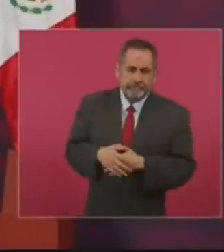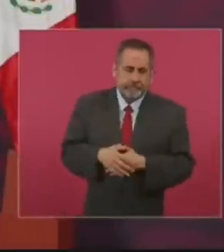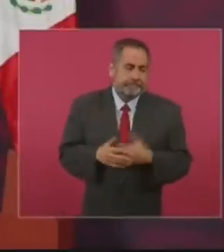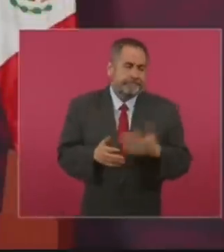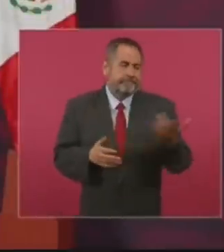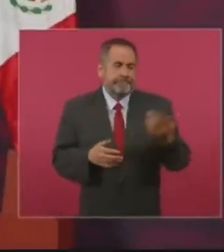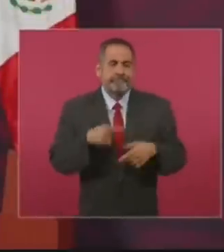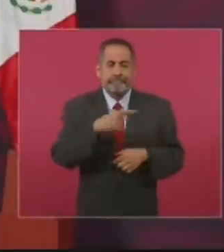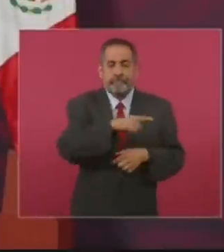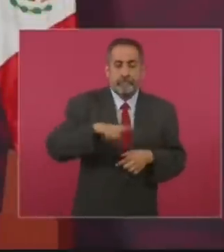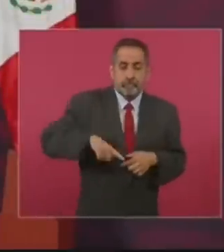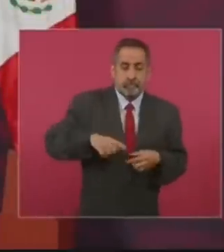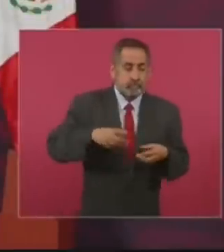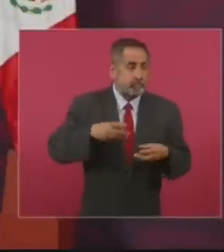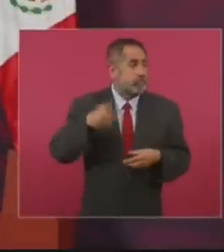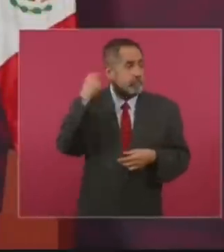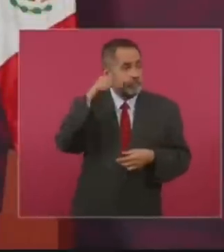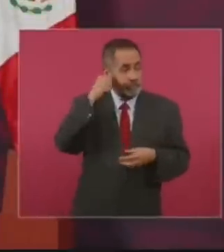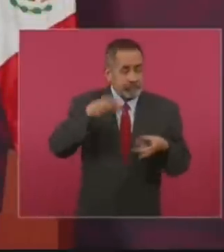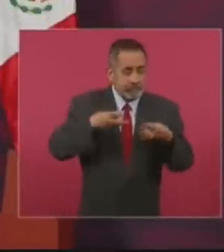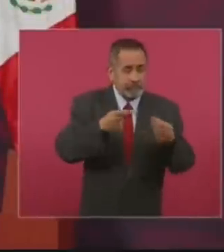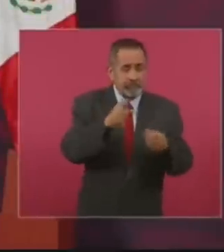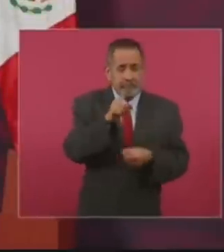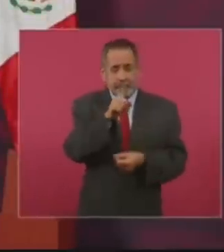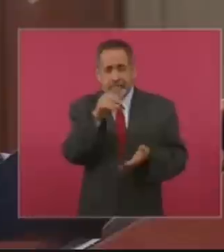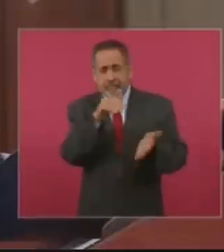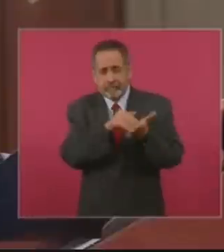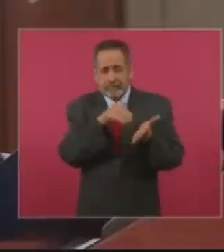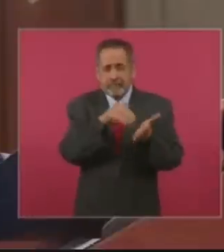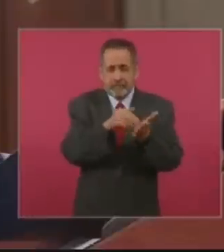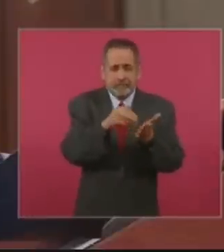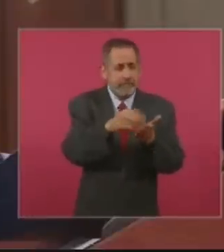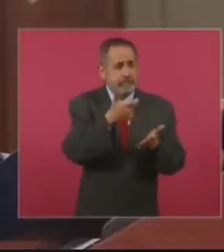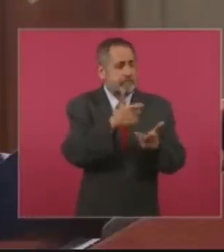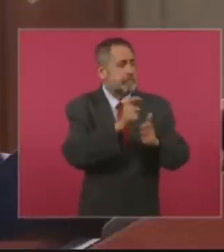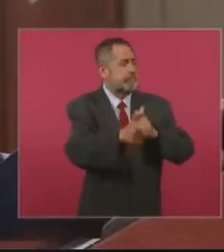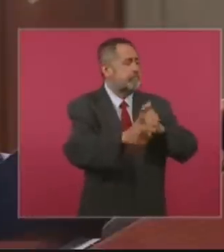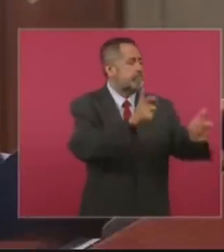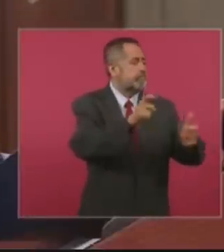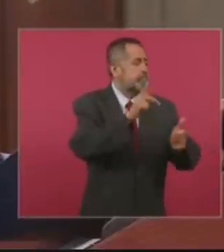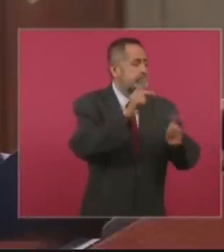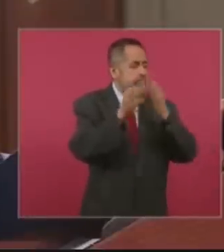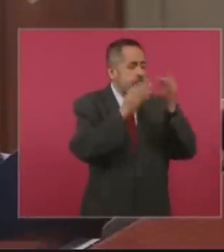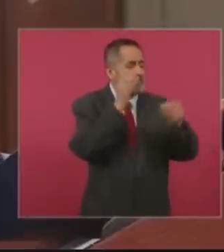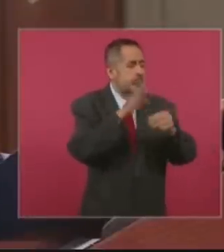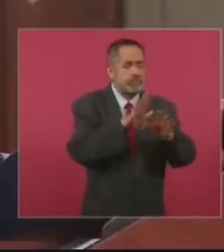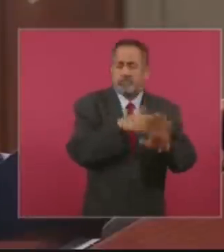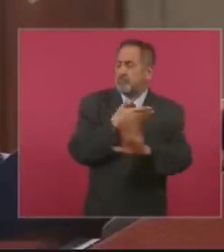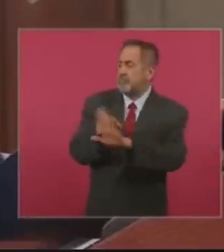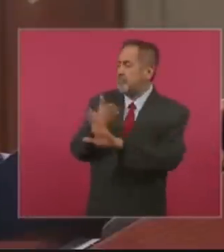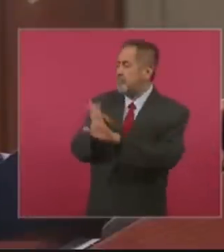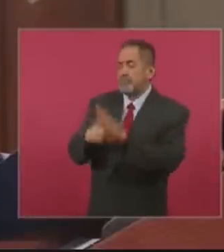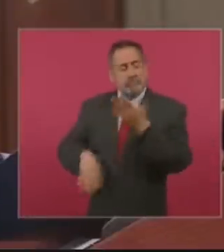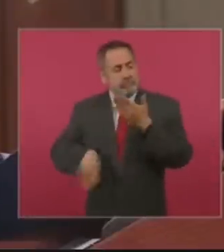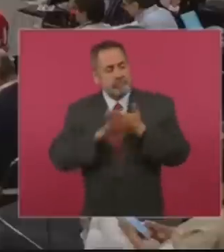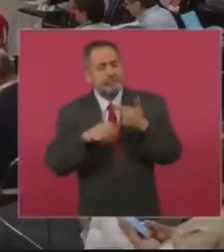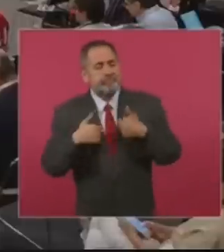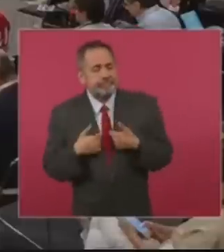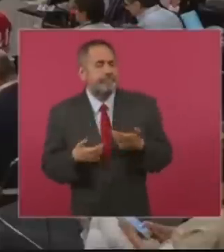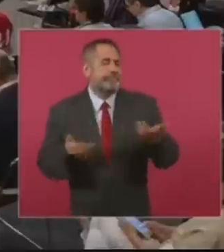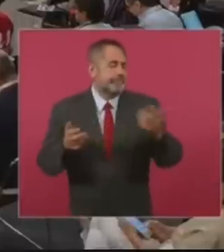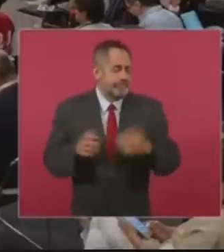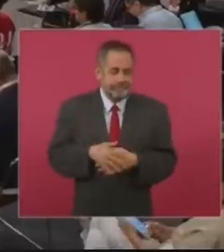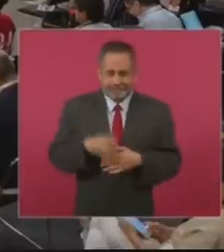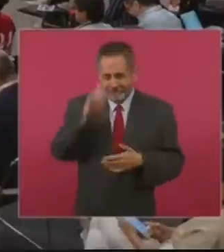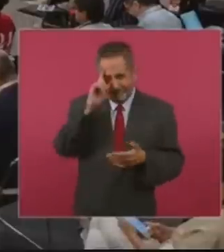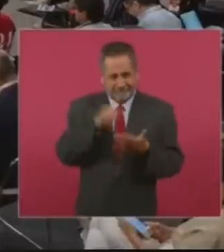se gasta el gobierno en Tabasco nada más cien mil millones de viejos pesos en pago de publicidad a medios de comunicación yo creo que